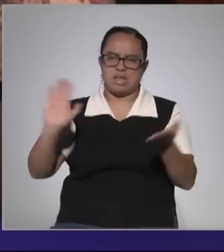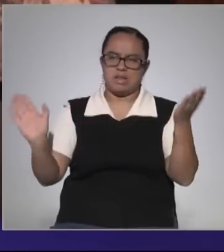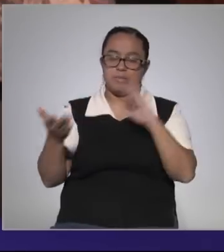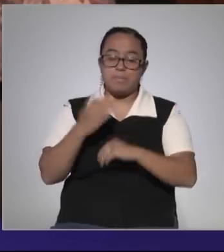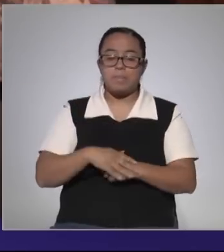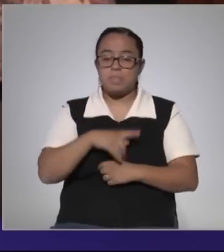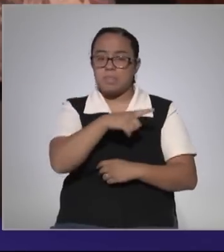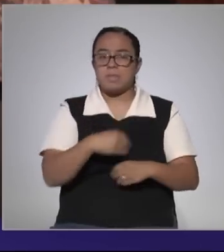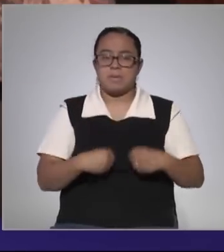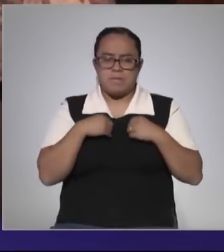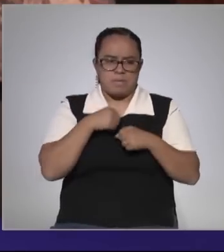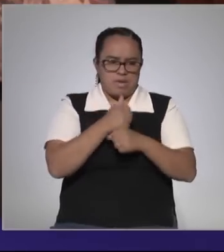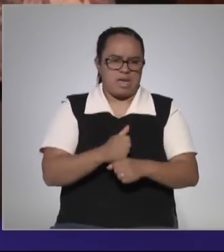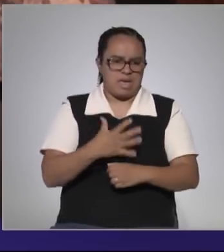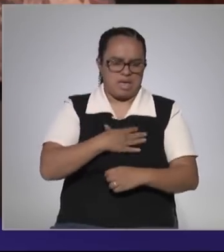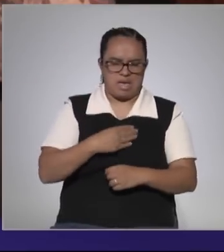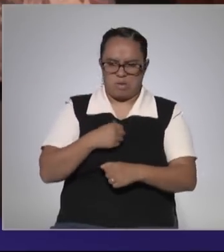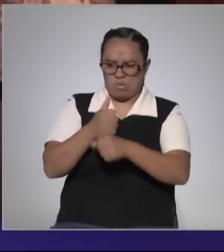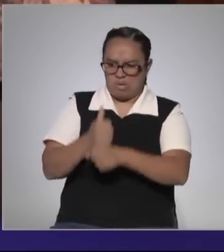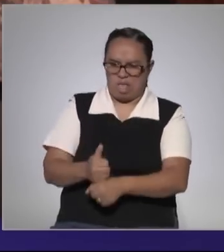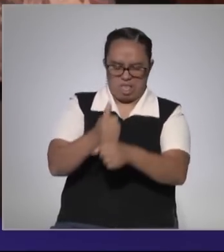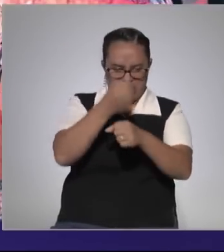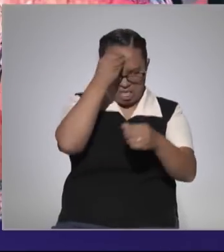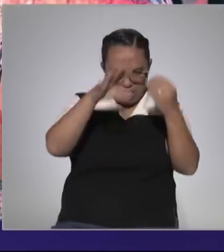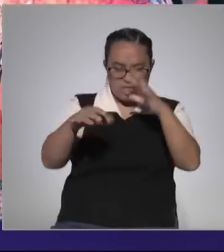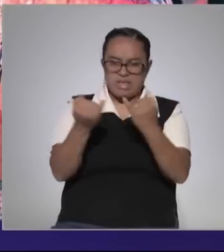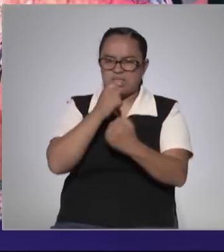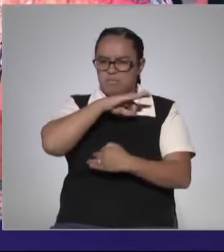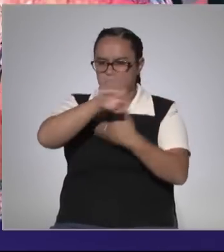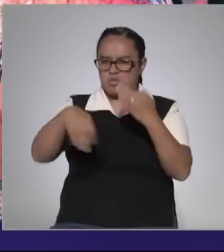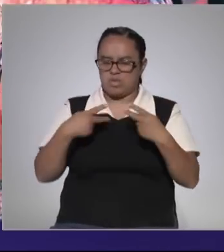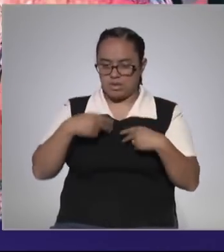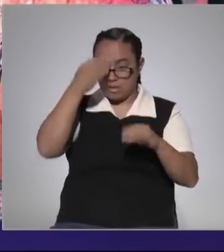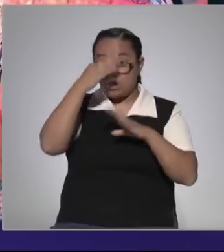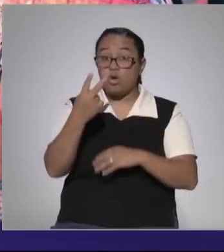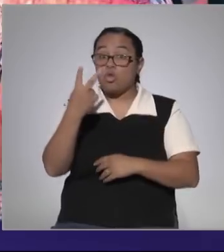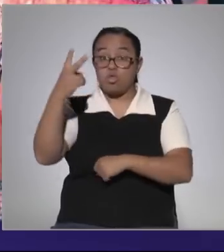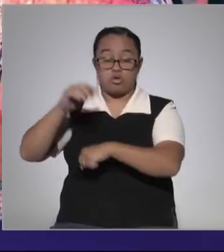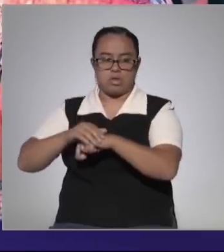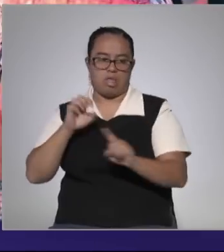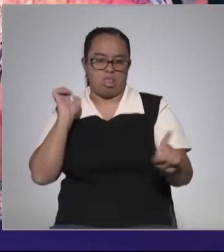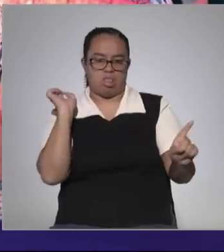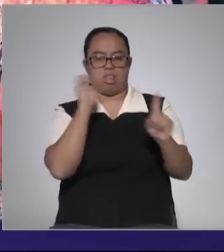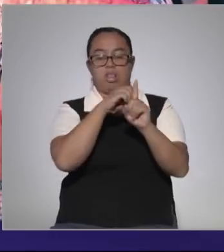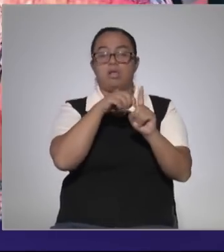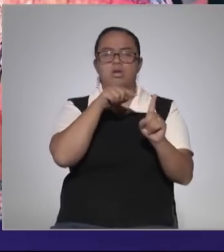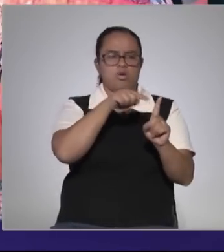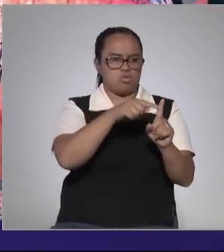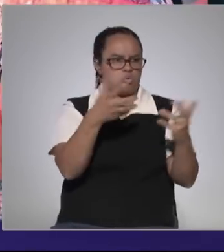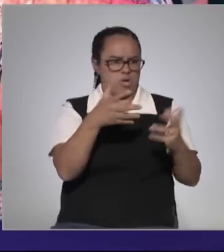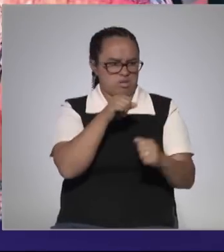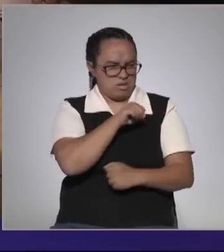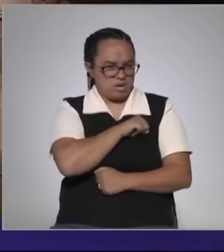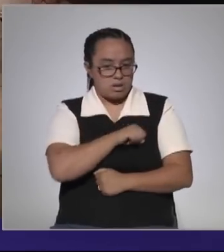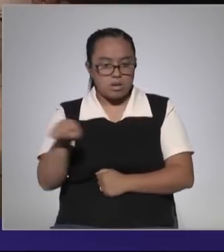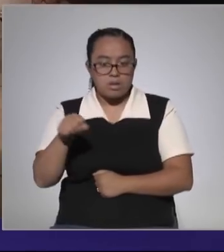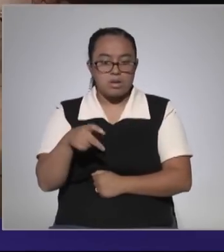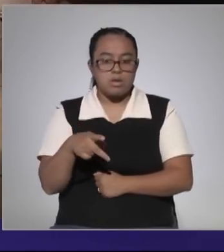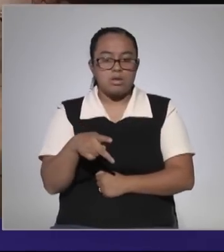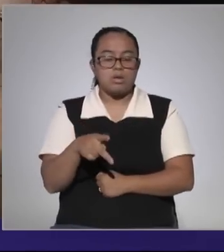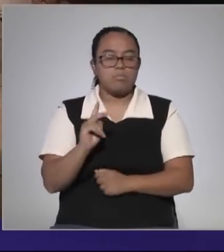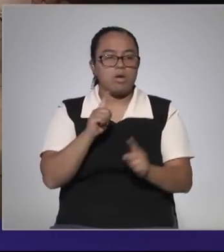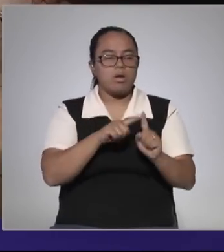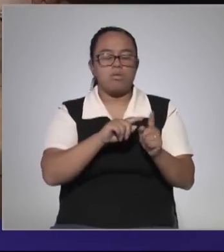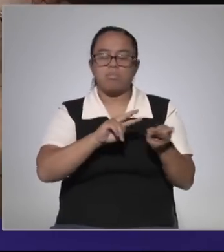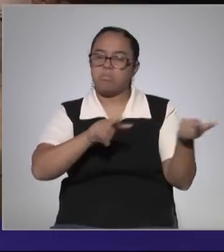Turambul, atormentando a sus hijos y a todo el pueblo, hasta que un día dos amigos logran engañarla, haciéndole pensar que está haciendo cosas muy malas y en realidad la obligan a